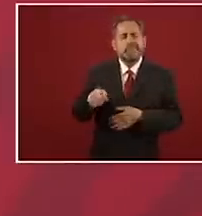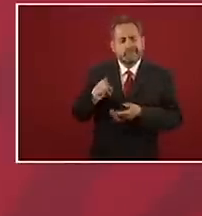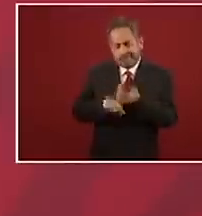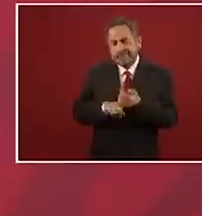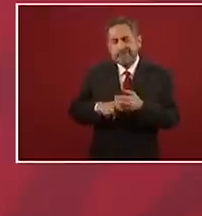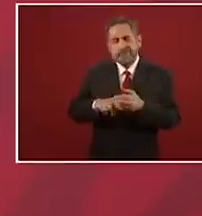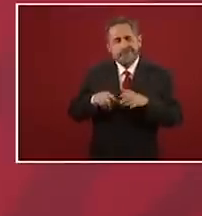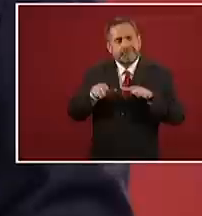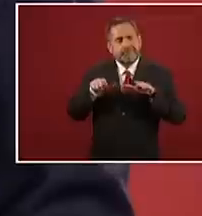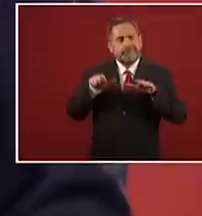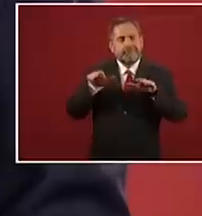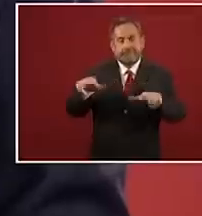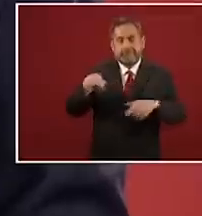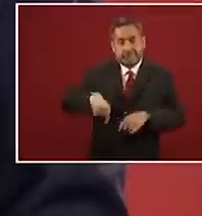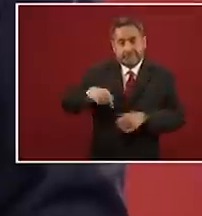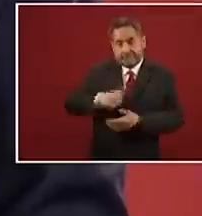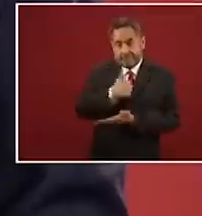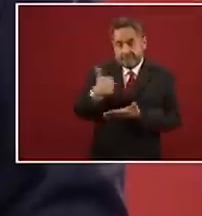provocada